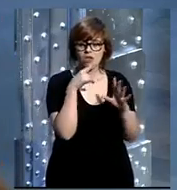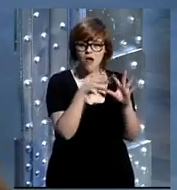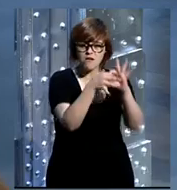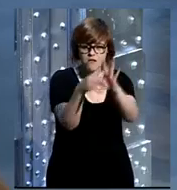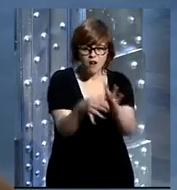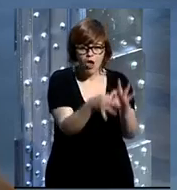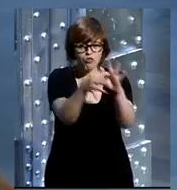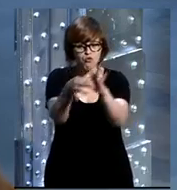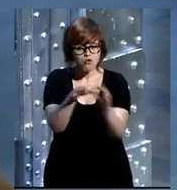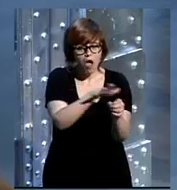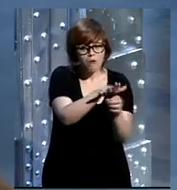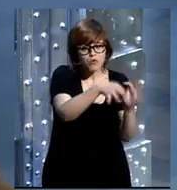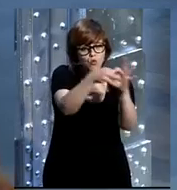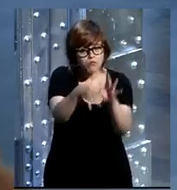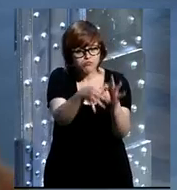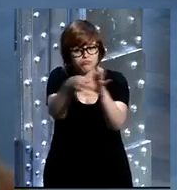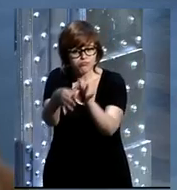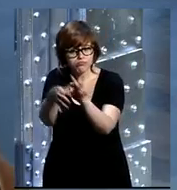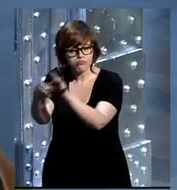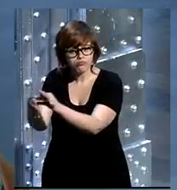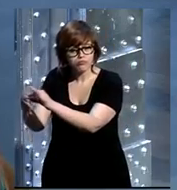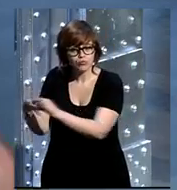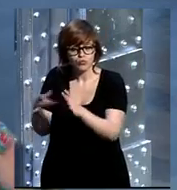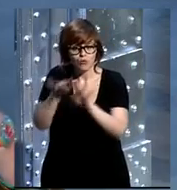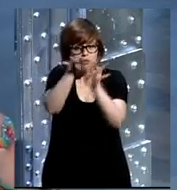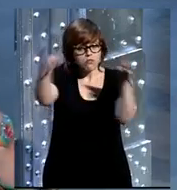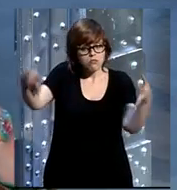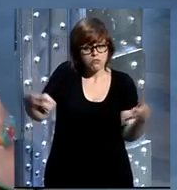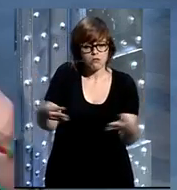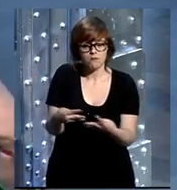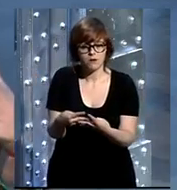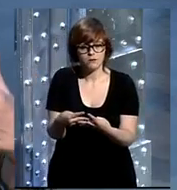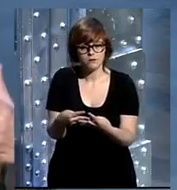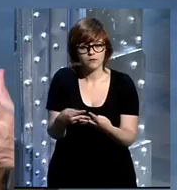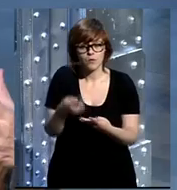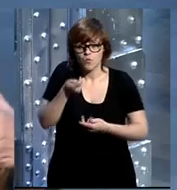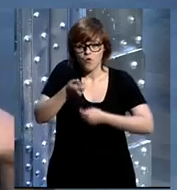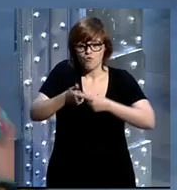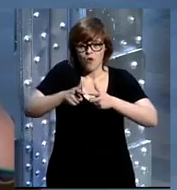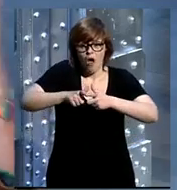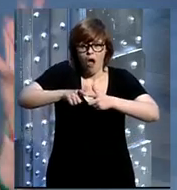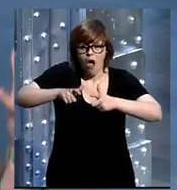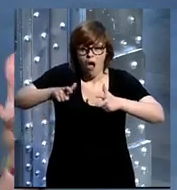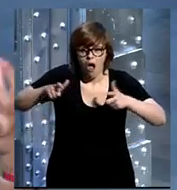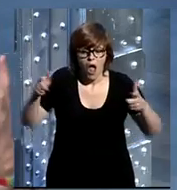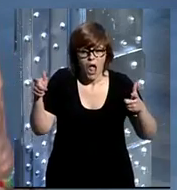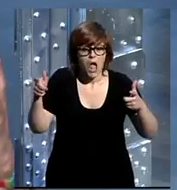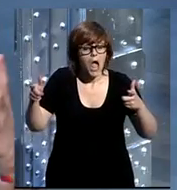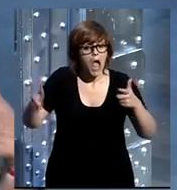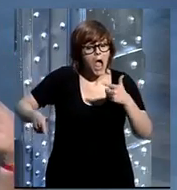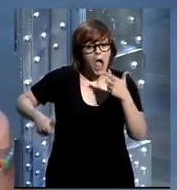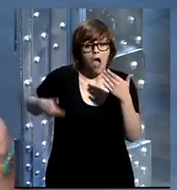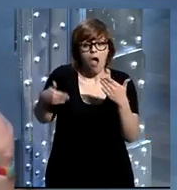los ámbitos que se desarrollan en el mundo de Internet, cada vez en mayor medida, y que acabarán